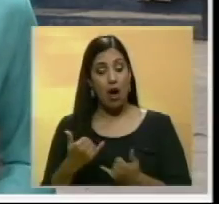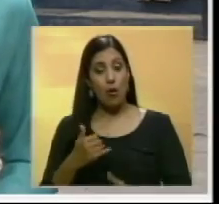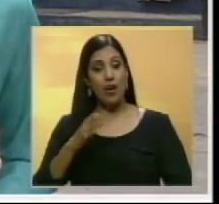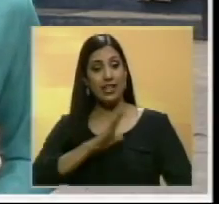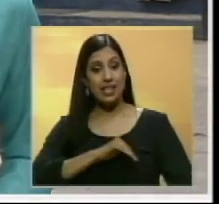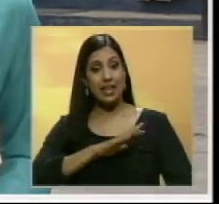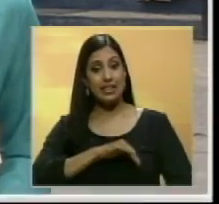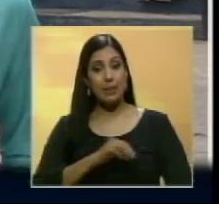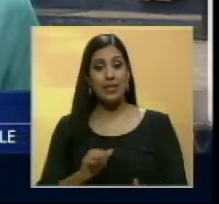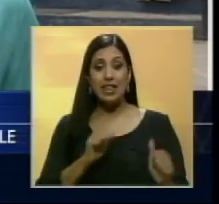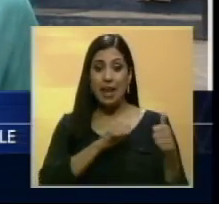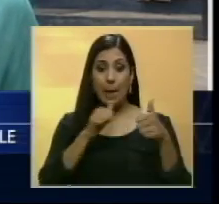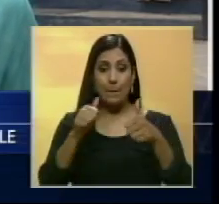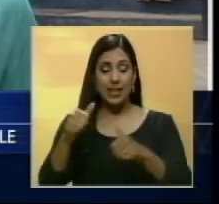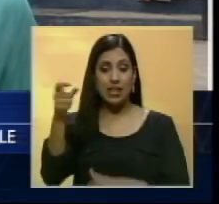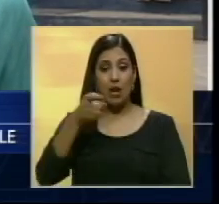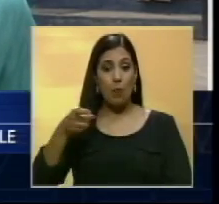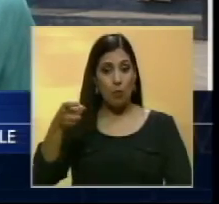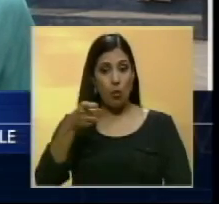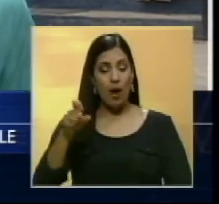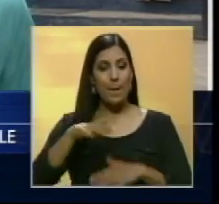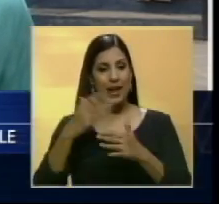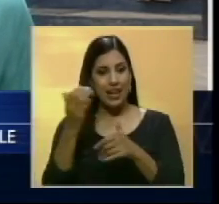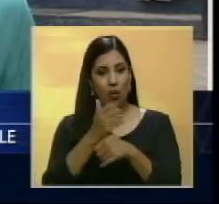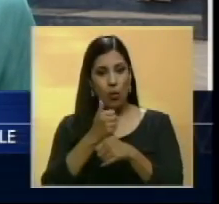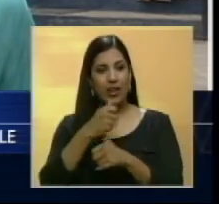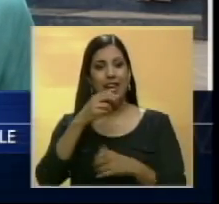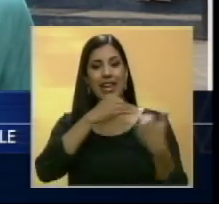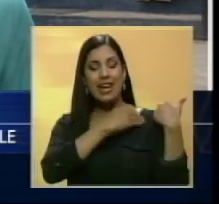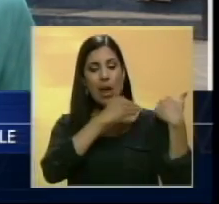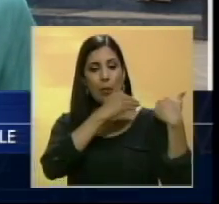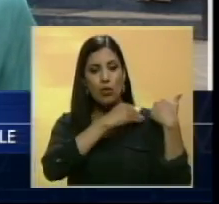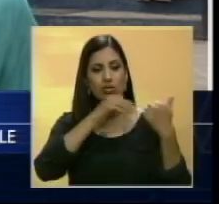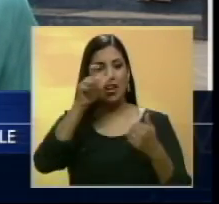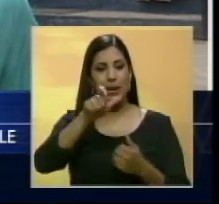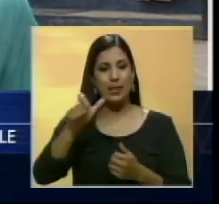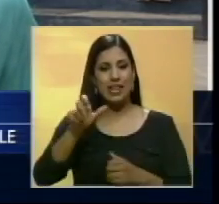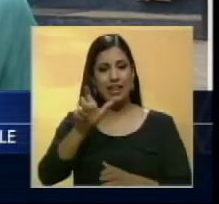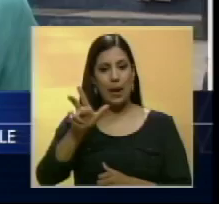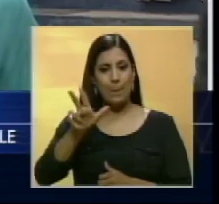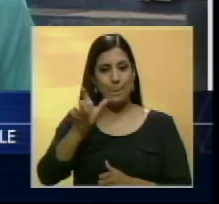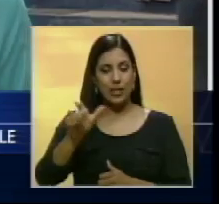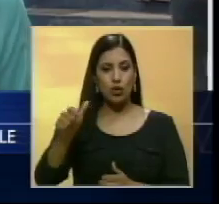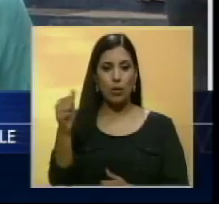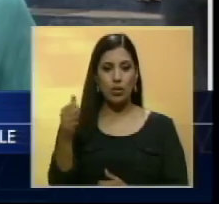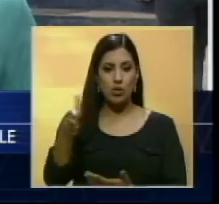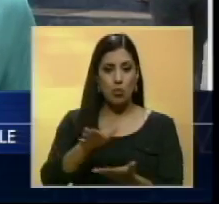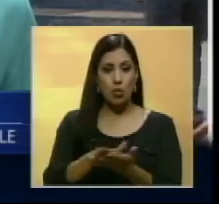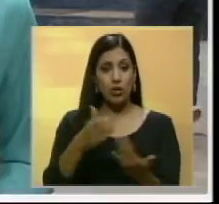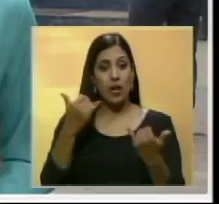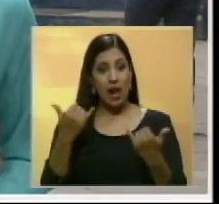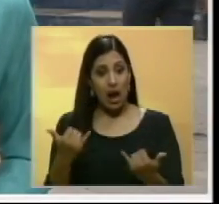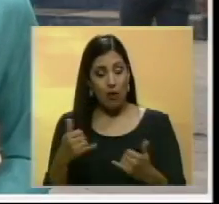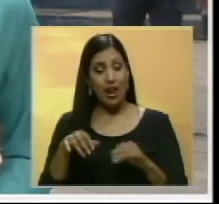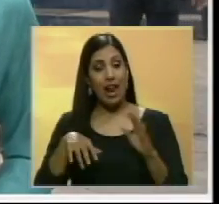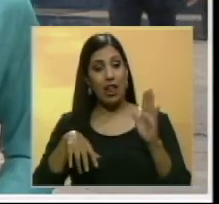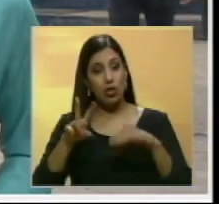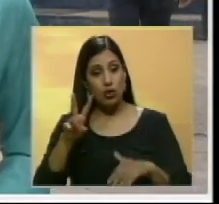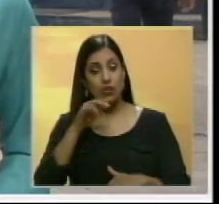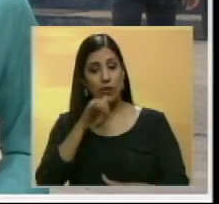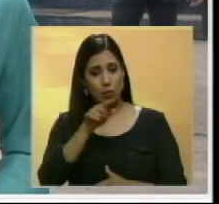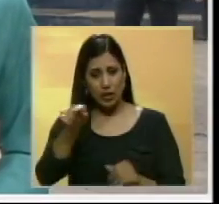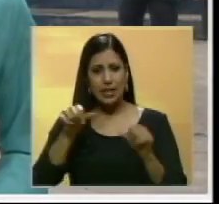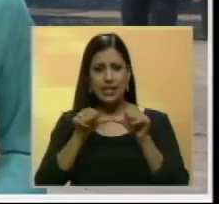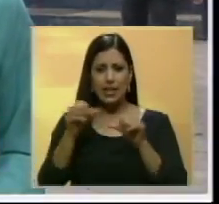Policía Científica iniciaron búsquedas para lograr dar con los responsables de este triple homicidio. Es el reporte que tenemos a esta hora del mediodía.